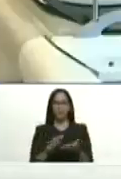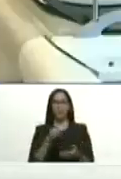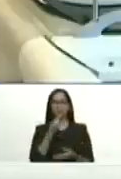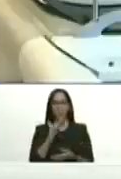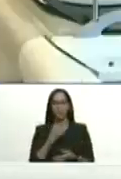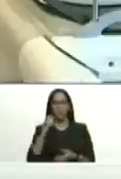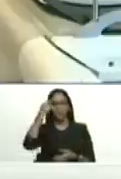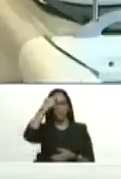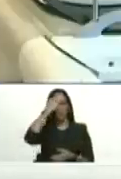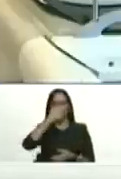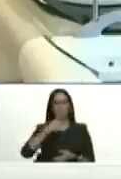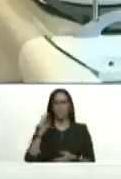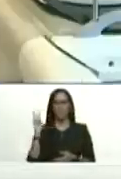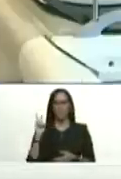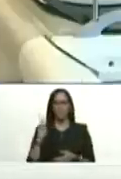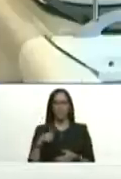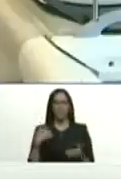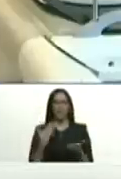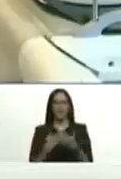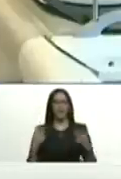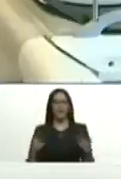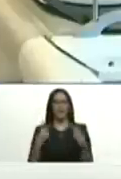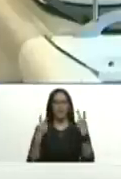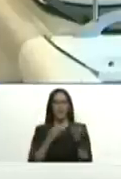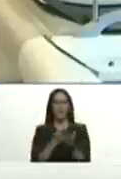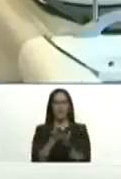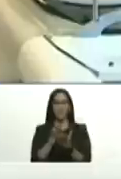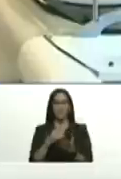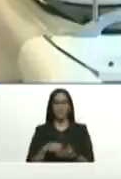Venezuela. Hasta la victoria siempre, Lacaba.